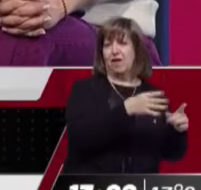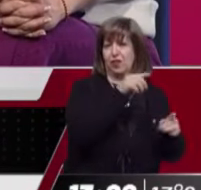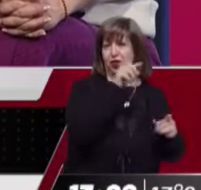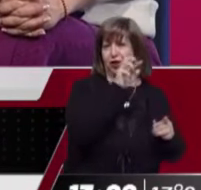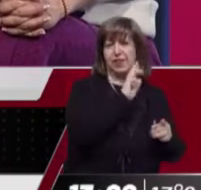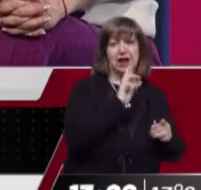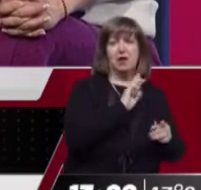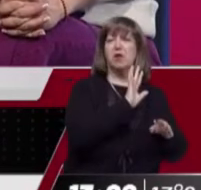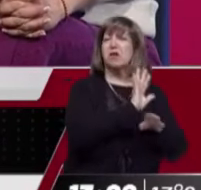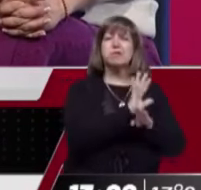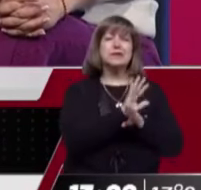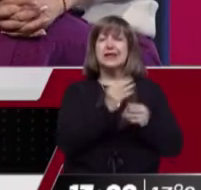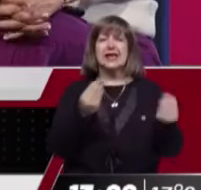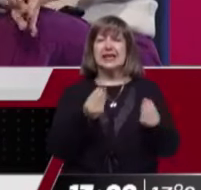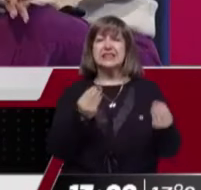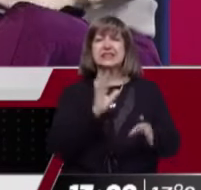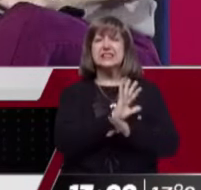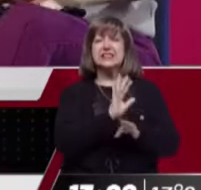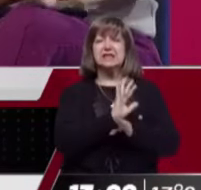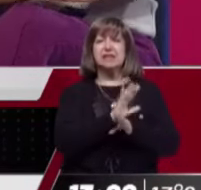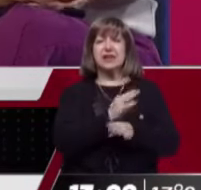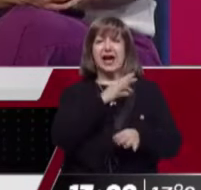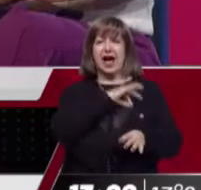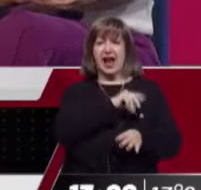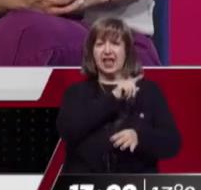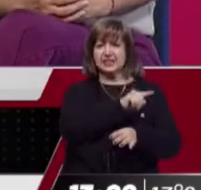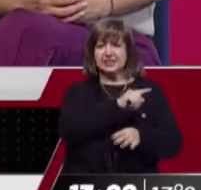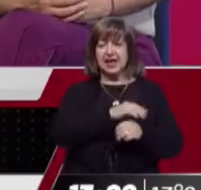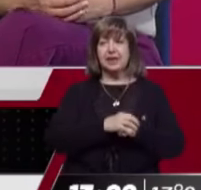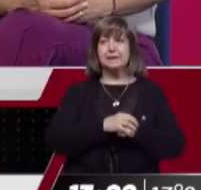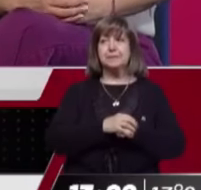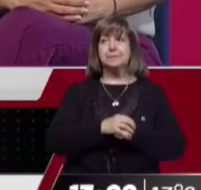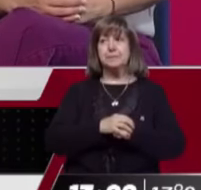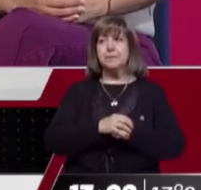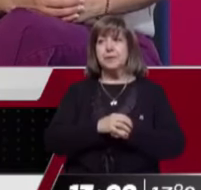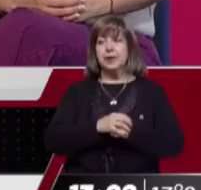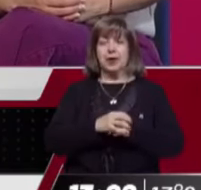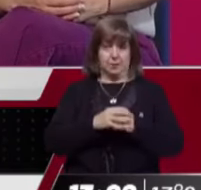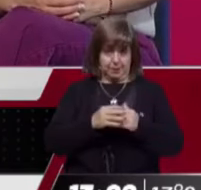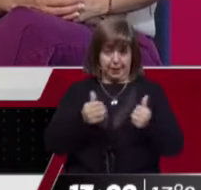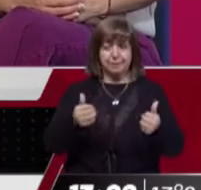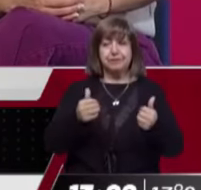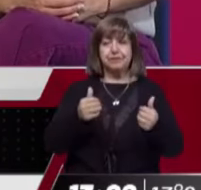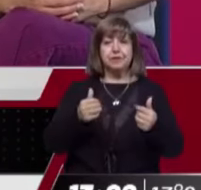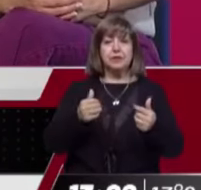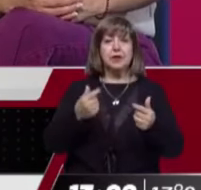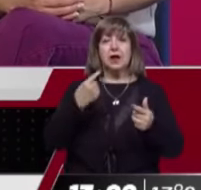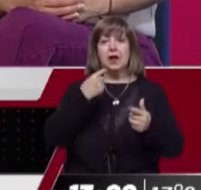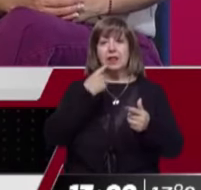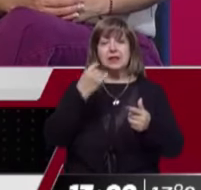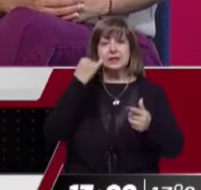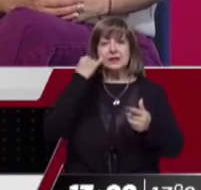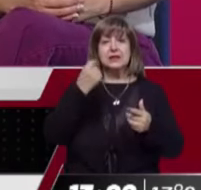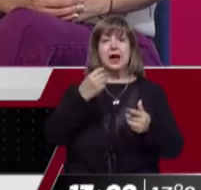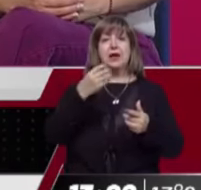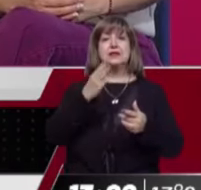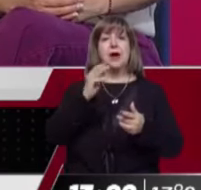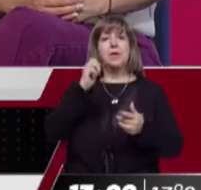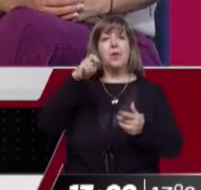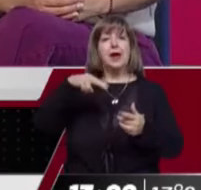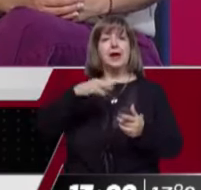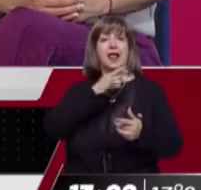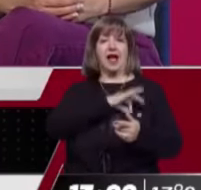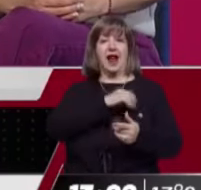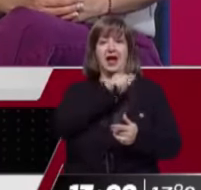Bien, en definitiva, para poder llegar a determinar este punto de pericia, el fin ganancial, es